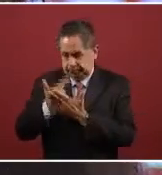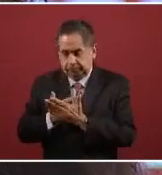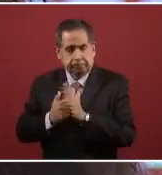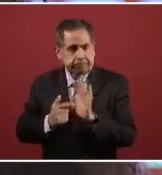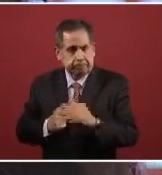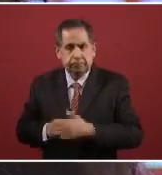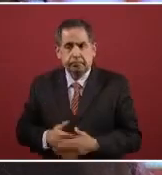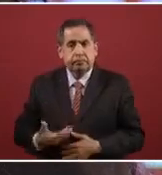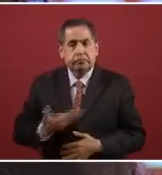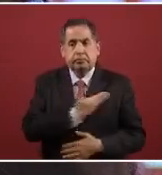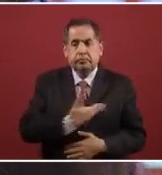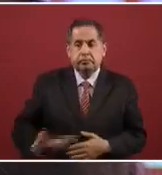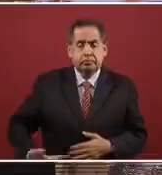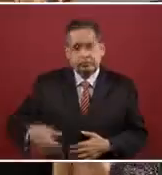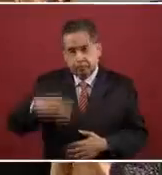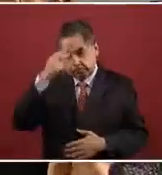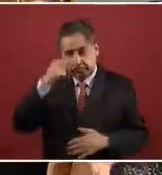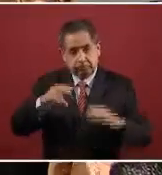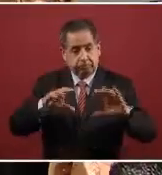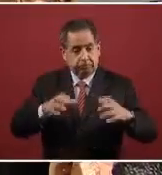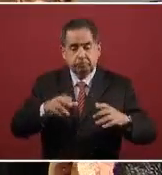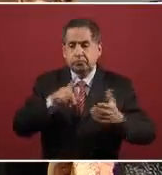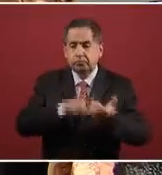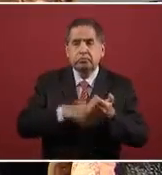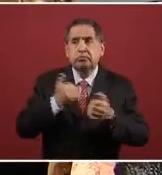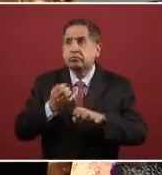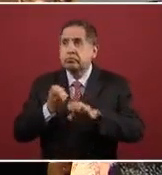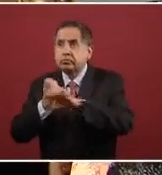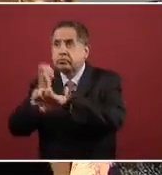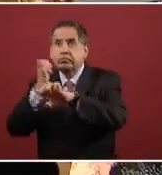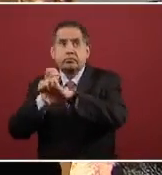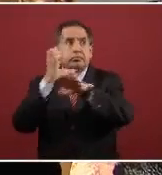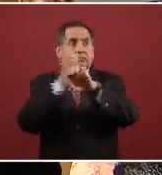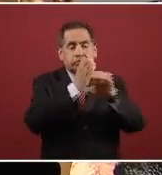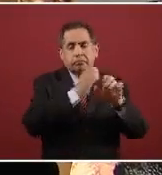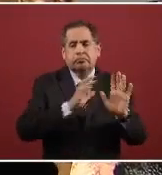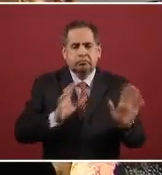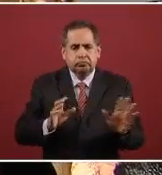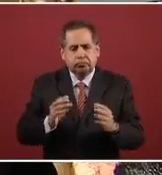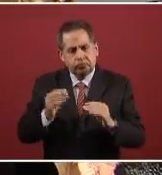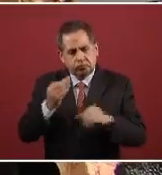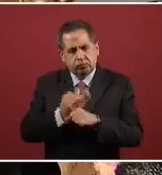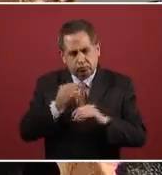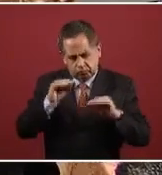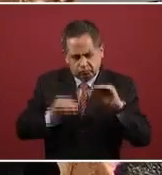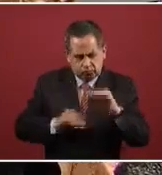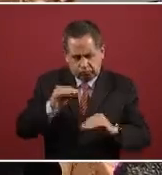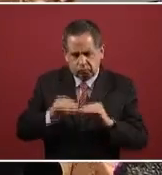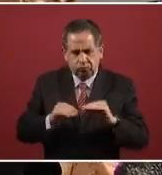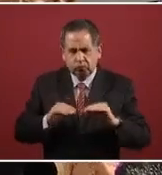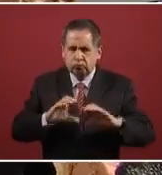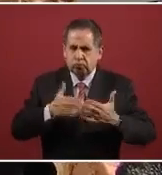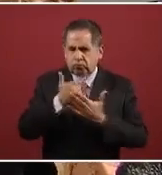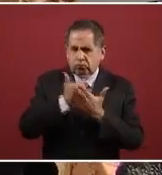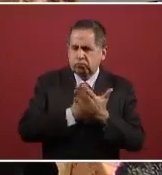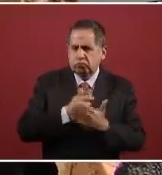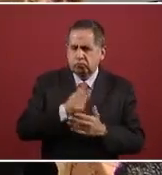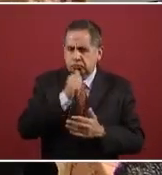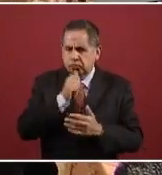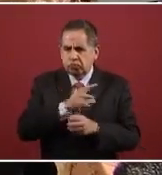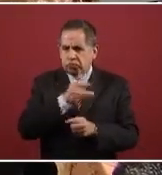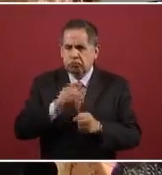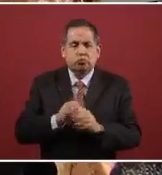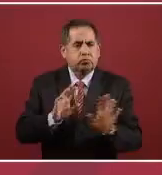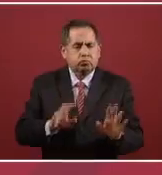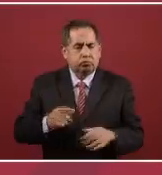la presencia de las representaciones estatales, es lo que estamos cubriendo en realidad. Esa es su totalidad